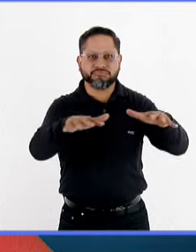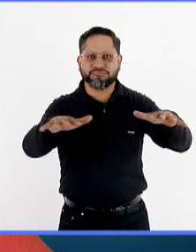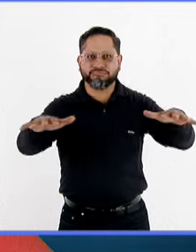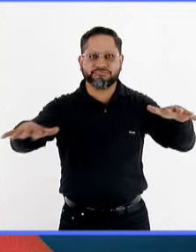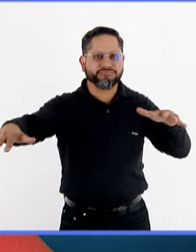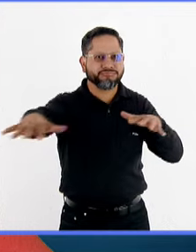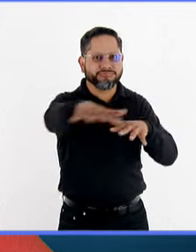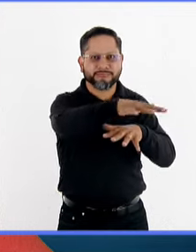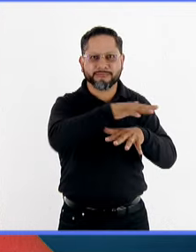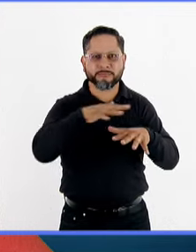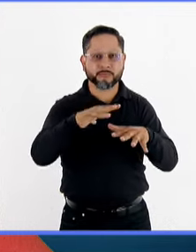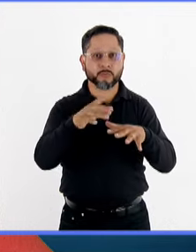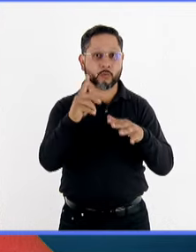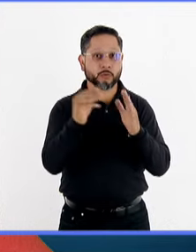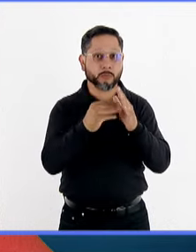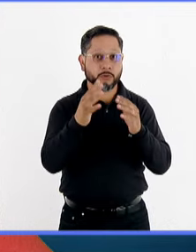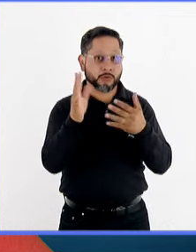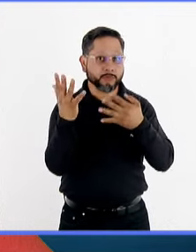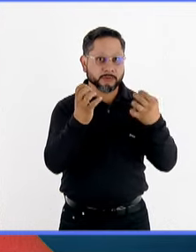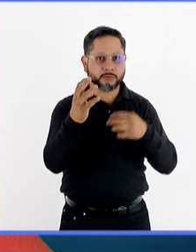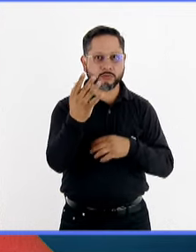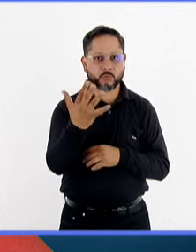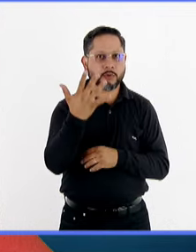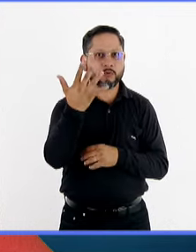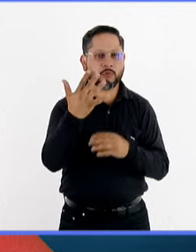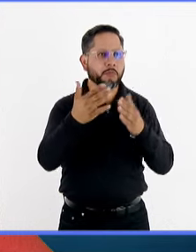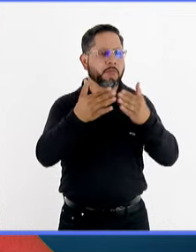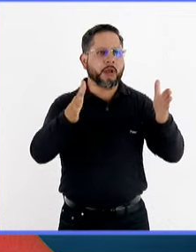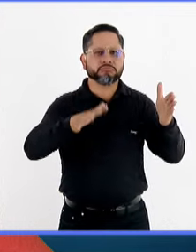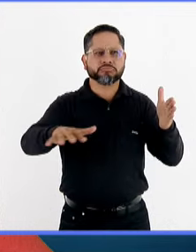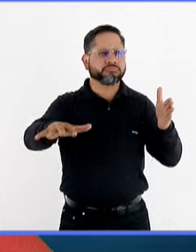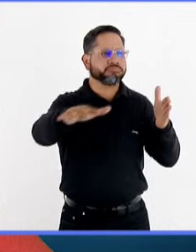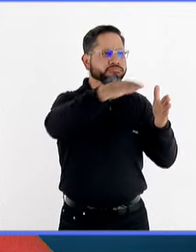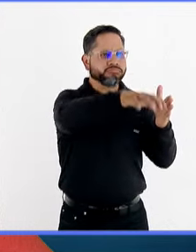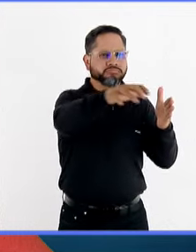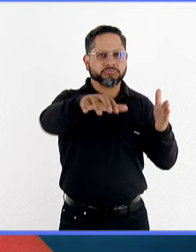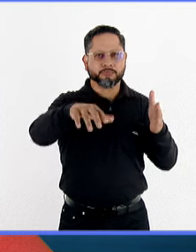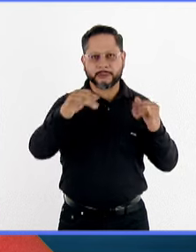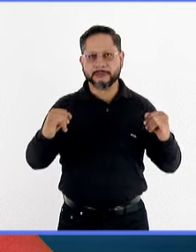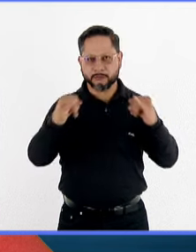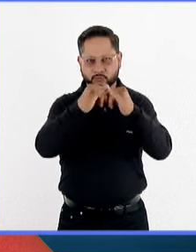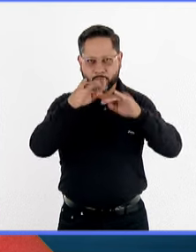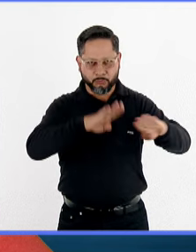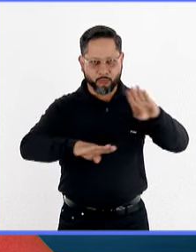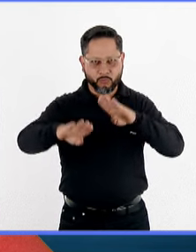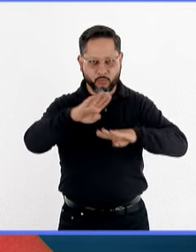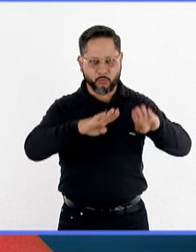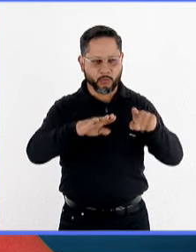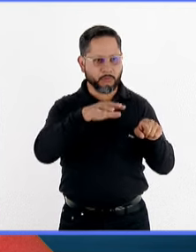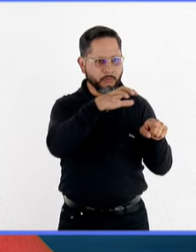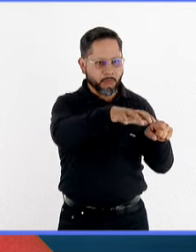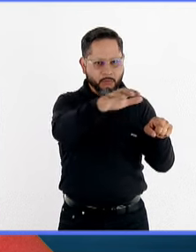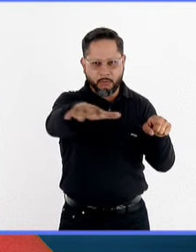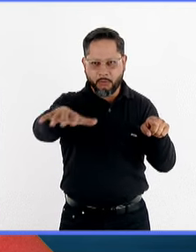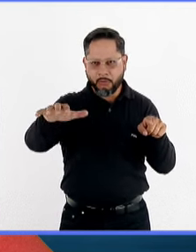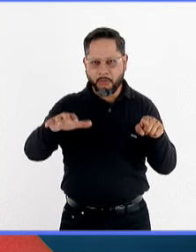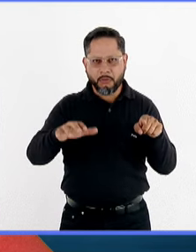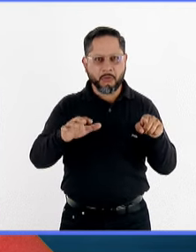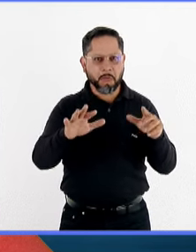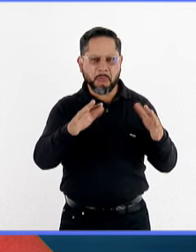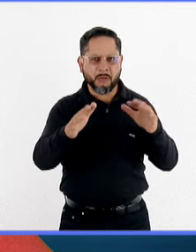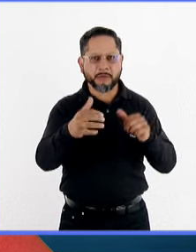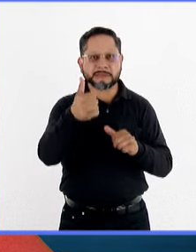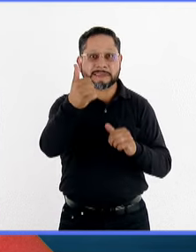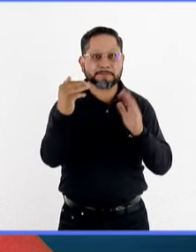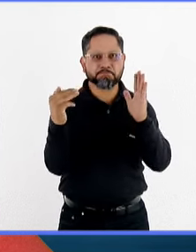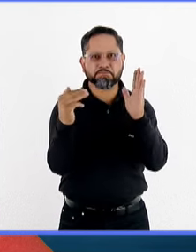Desde 1959 abrió sus puertas como una unidad del Instituto de Biología que cuenta con más de 6.000 ejemplares